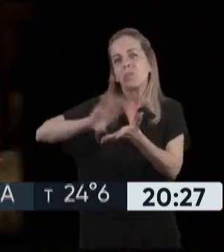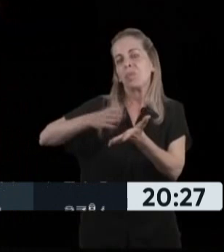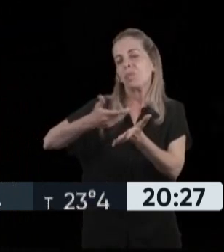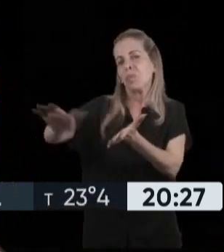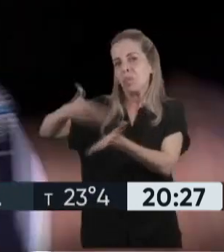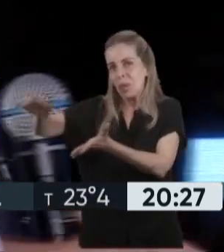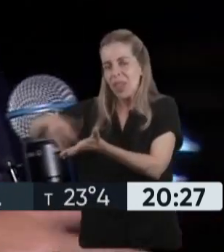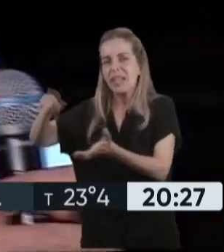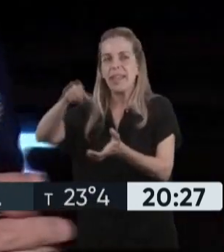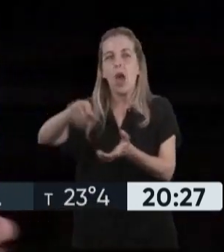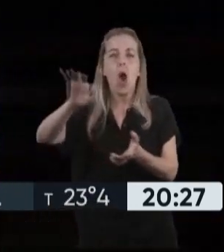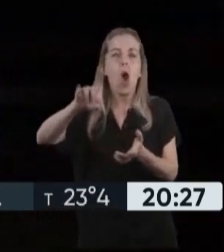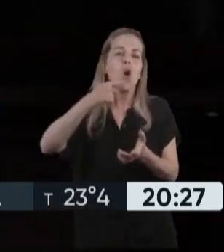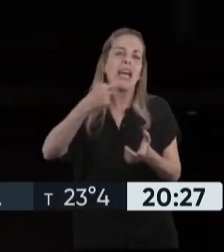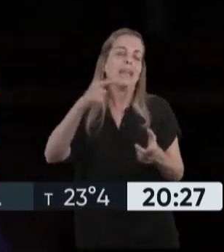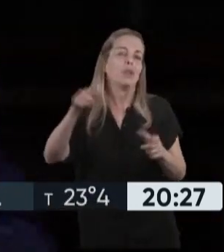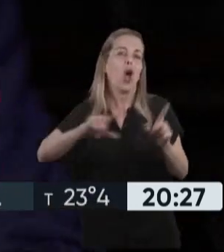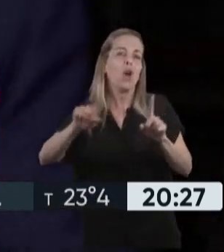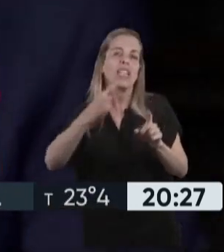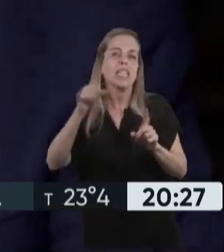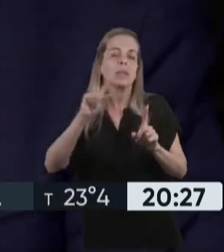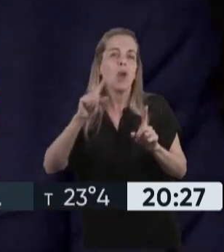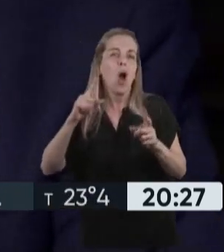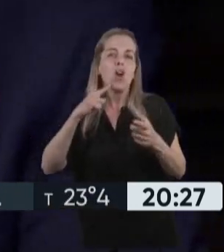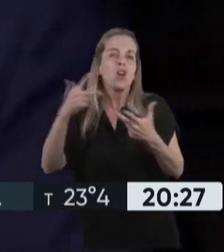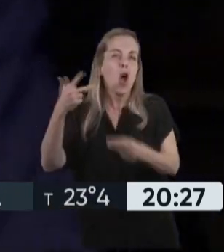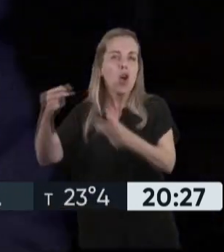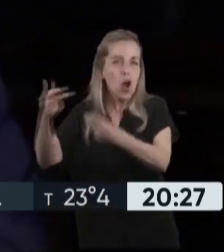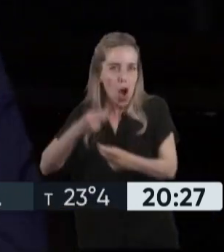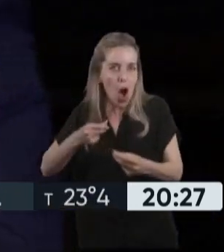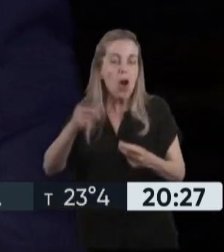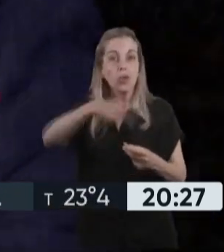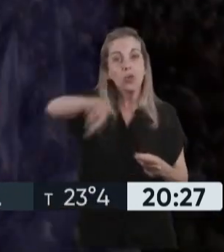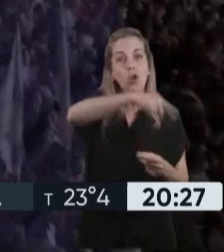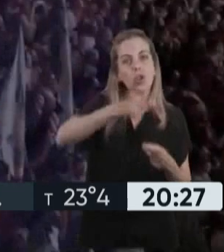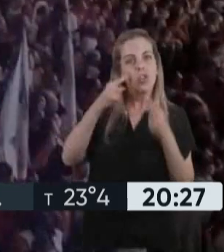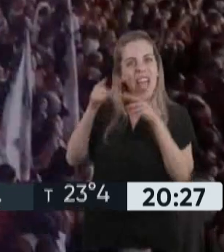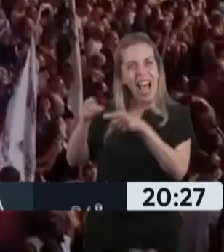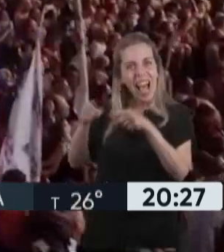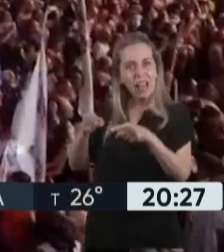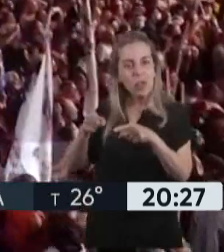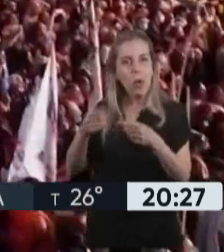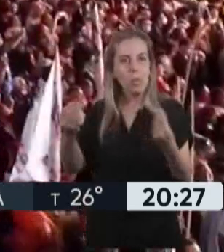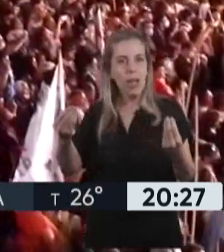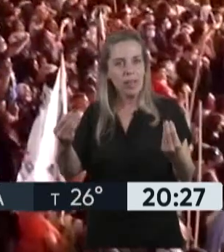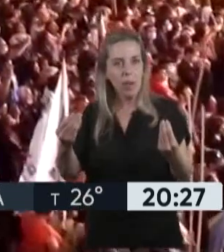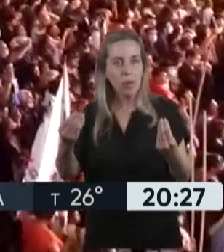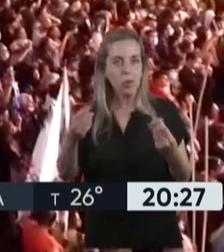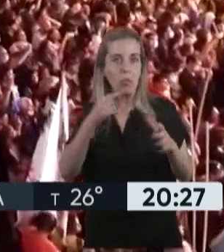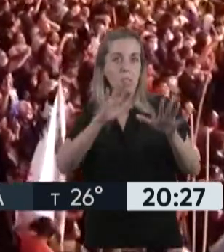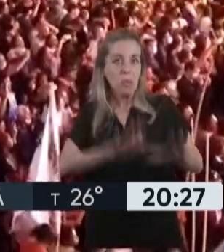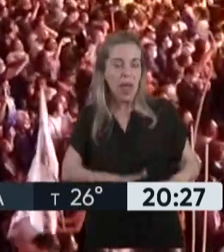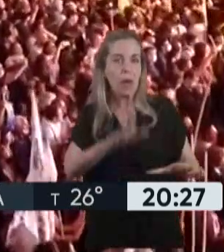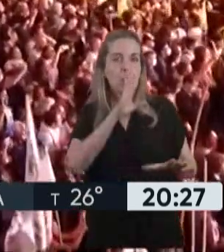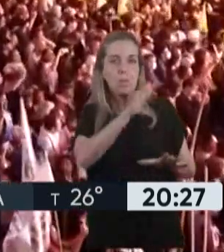los negacionistas. Y nosotros a eso, ante eso no podemos quedarnos